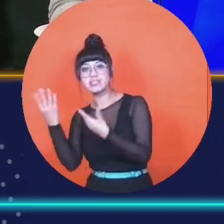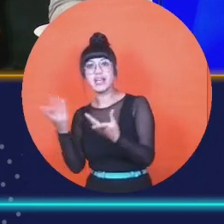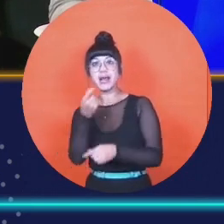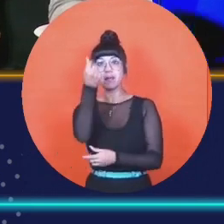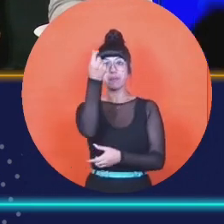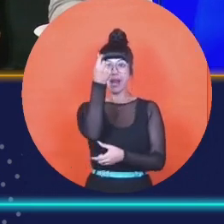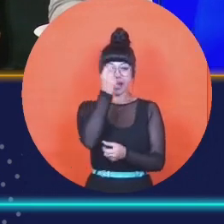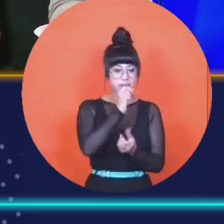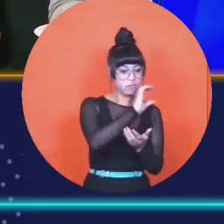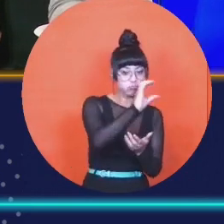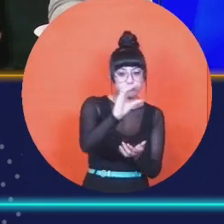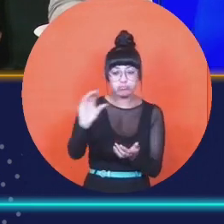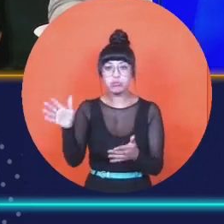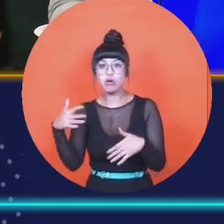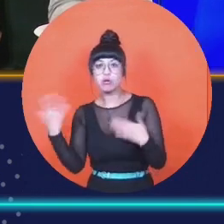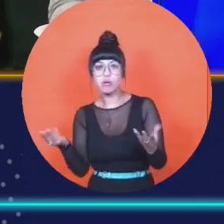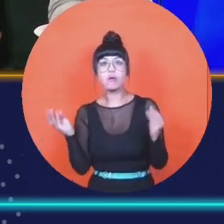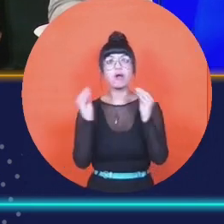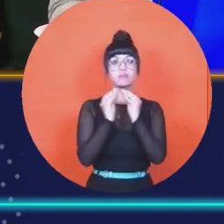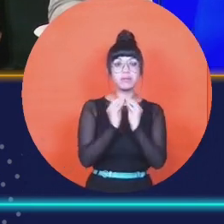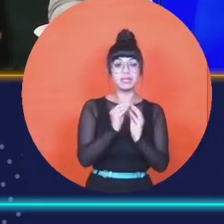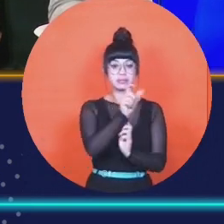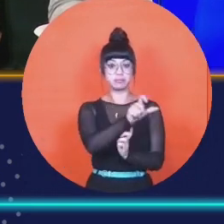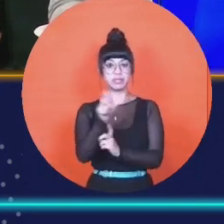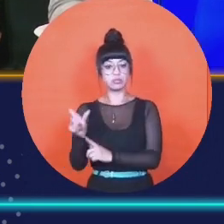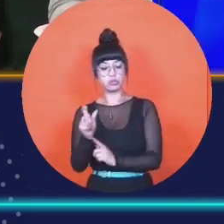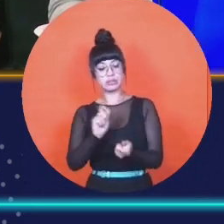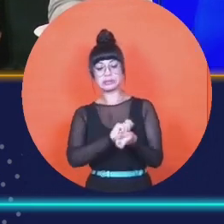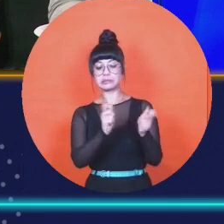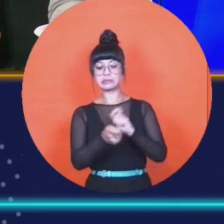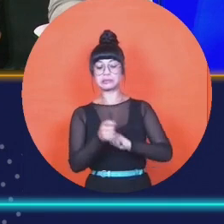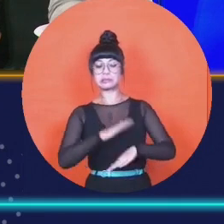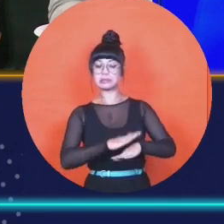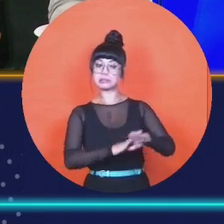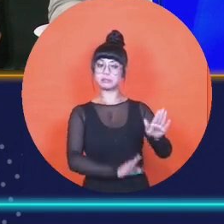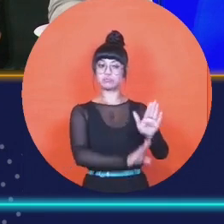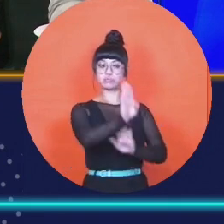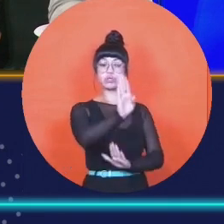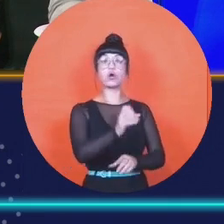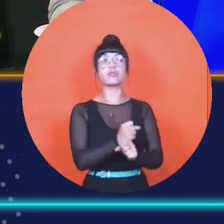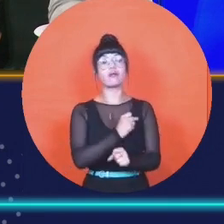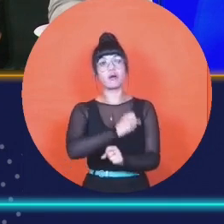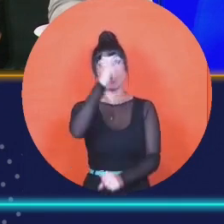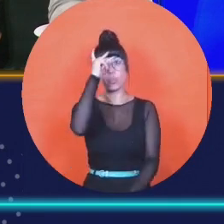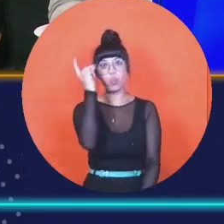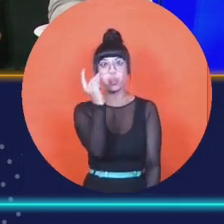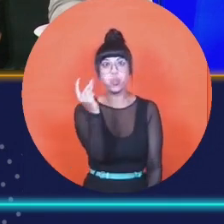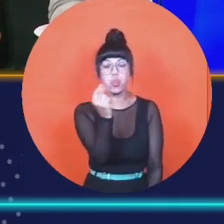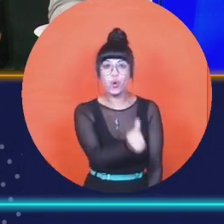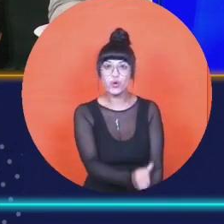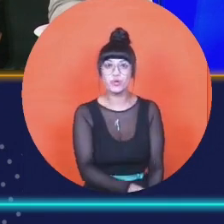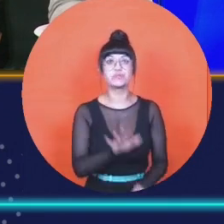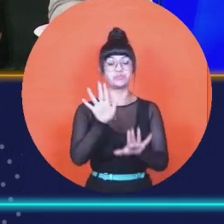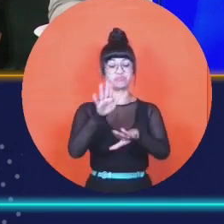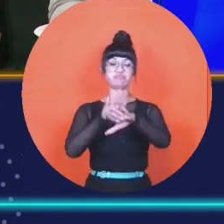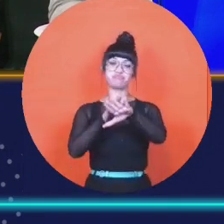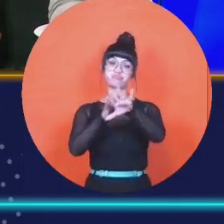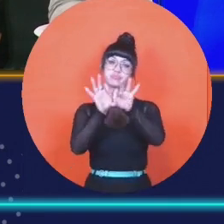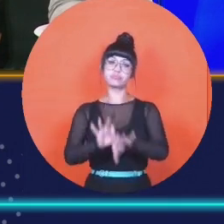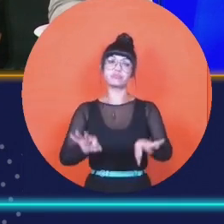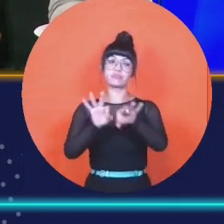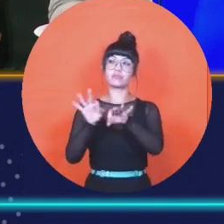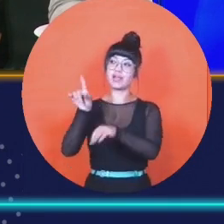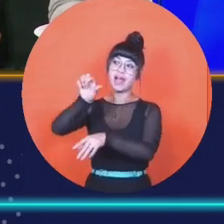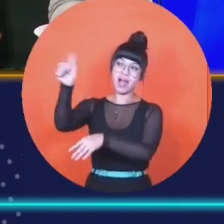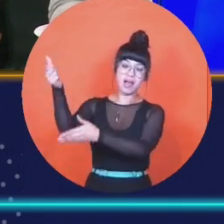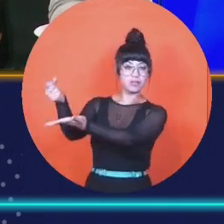y además ayudarle a la gente a cambiar y a crecer. Eso es un trabajo súper teso. Yo te recomendaría que busques ayuda, es